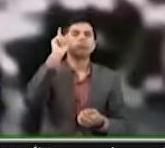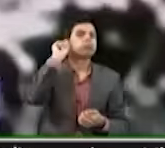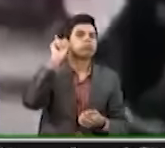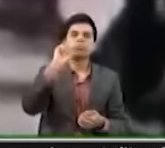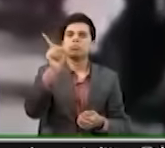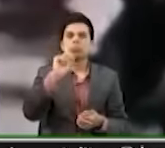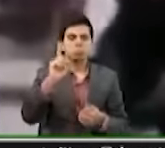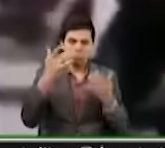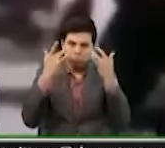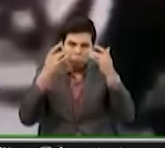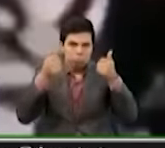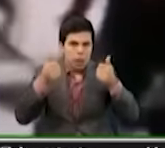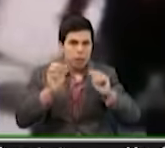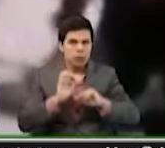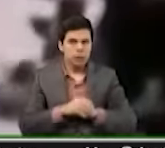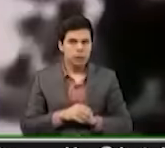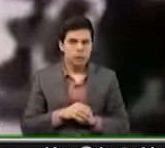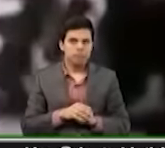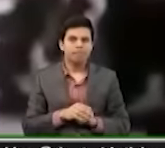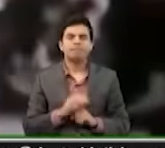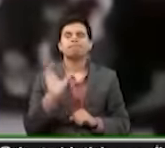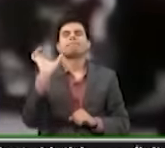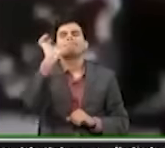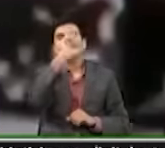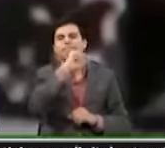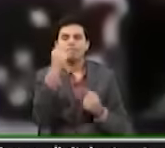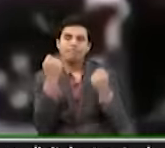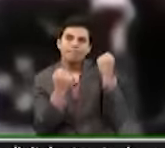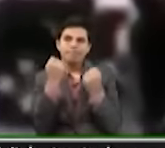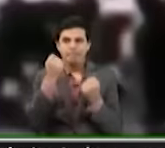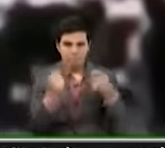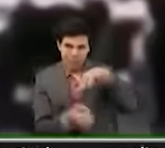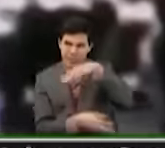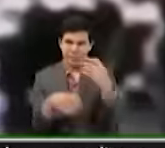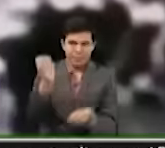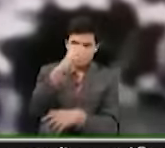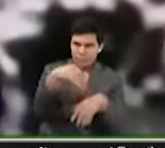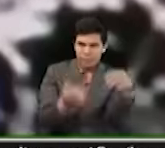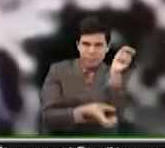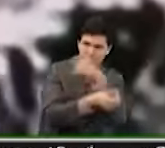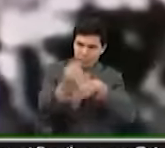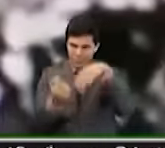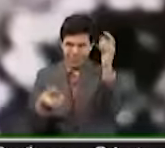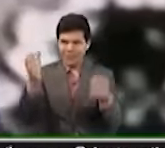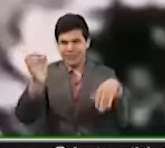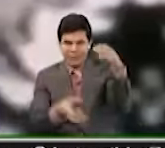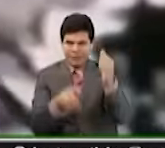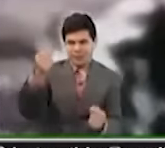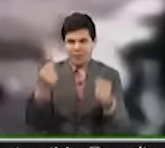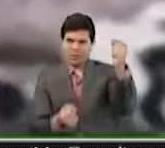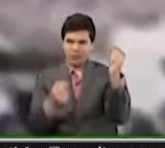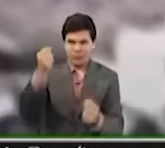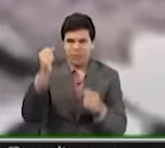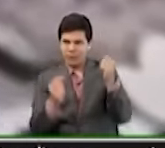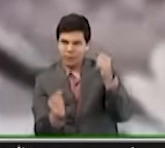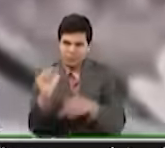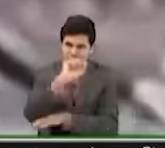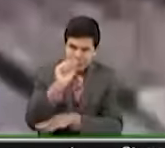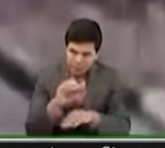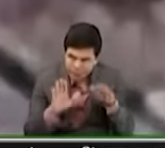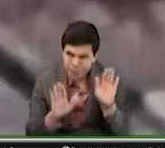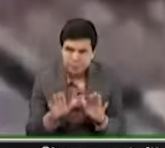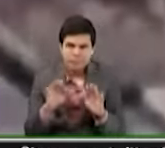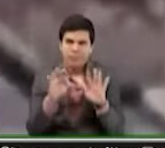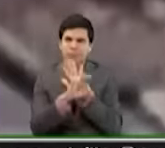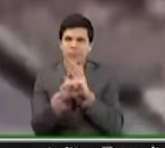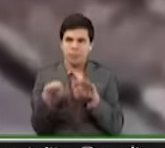fiscalía. Sí, lo que se observa ahí en el video es que el señor pierde totalmente el estado y el control del vehículo. Golpea primero